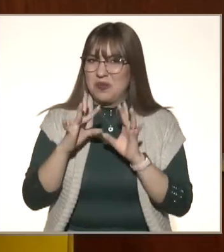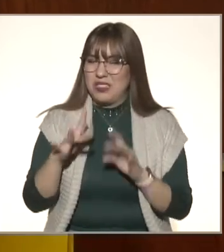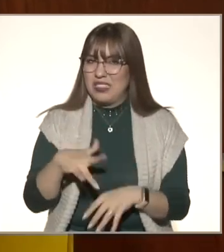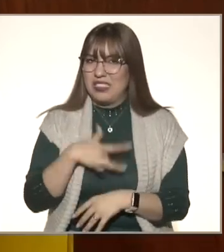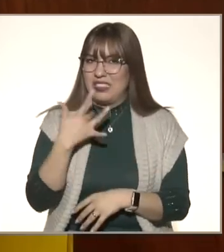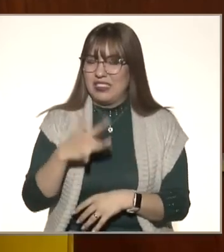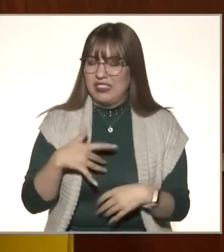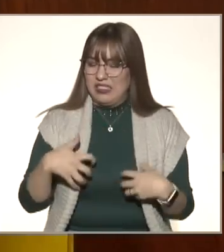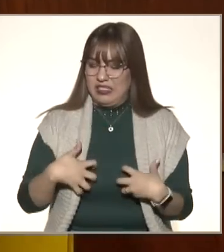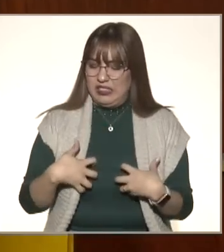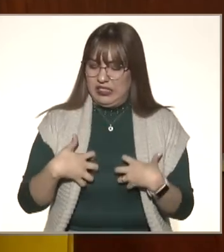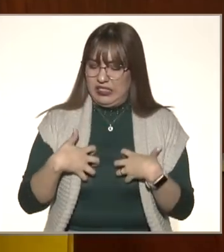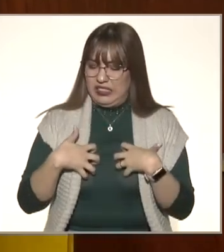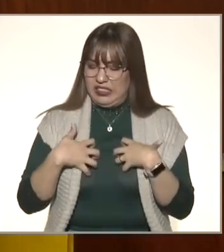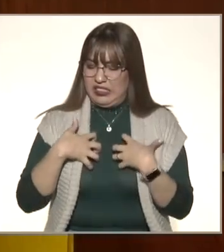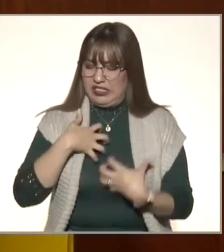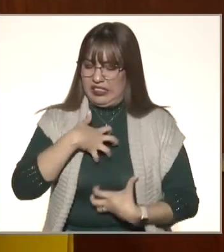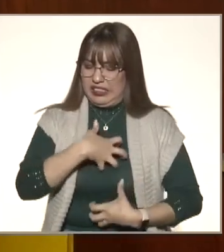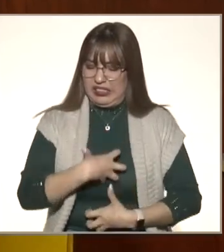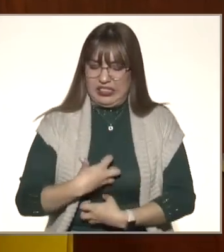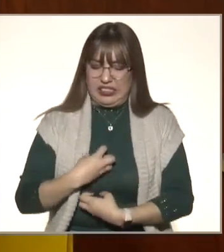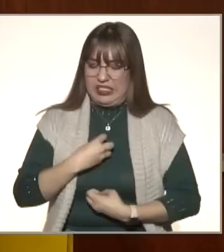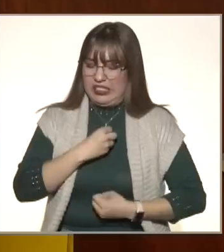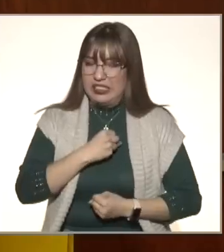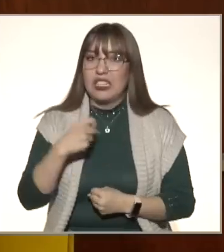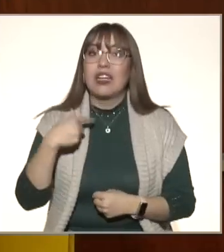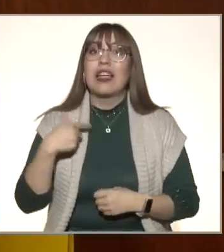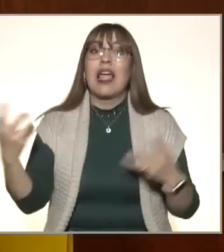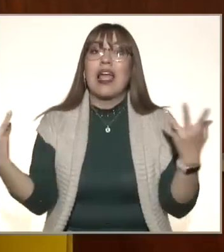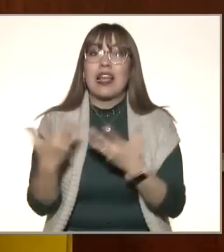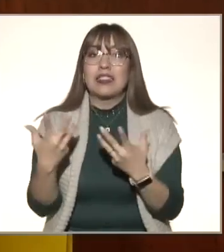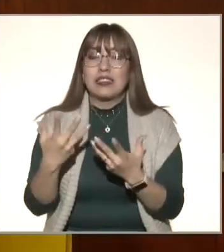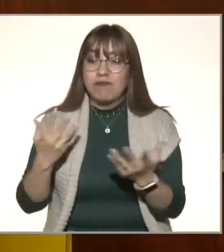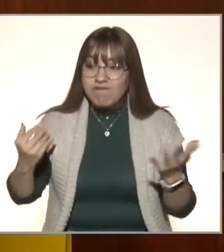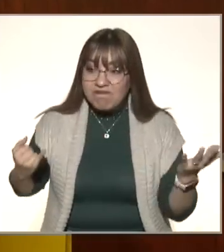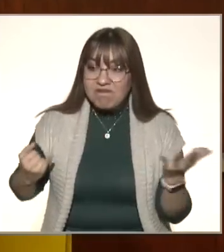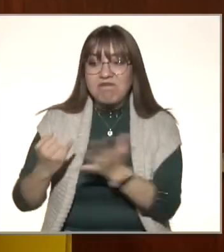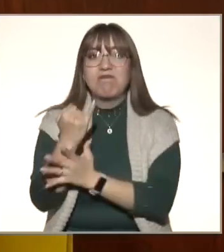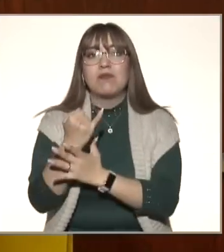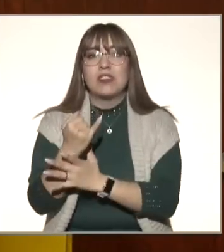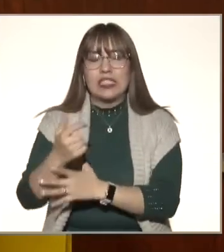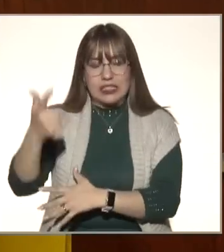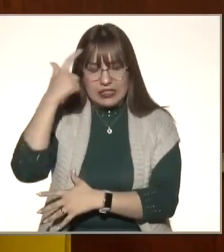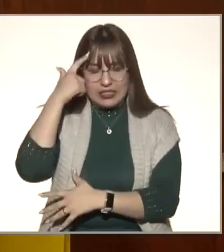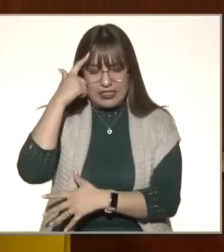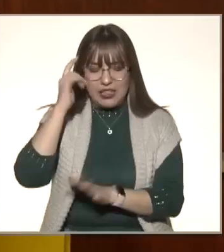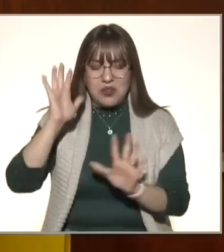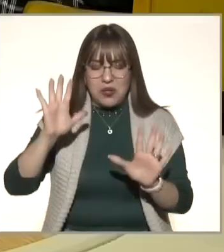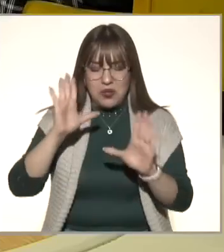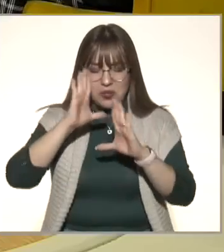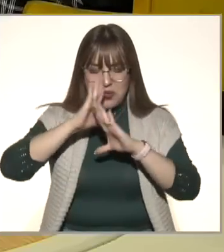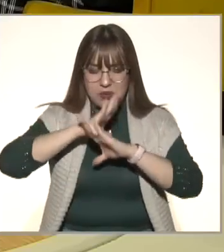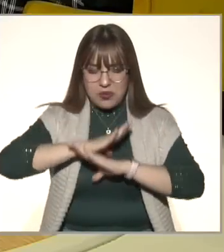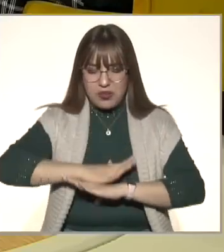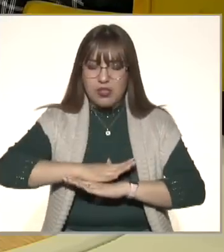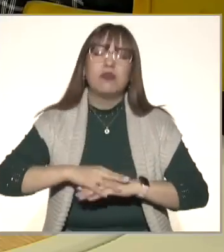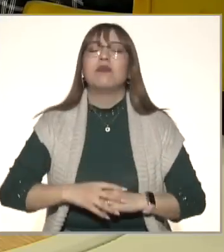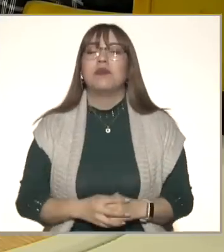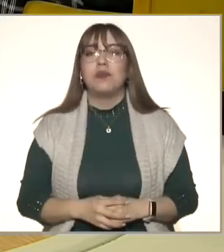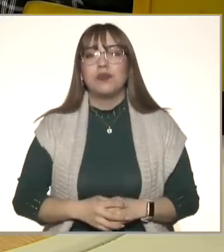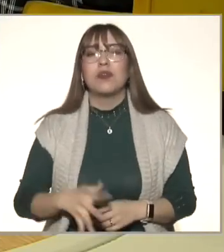coraje en la tripa, ¿cómo voy a reaccionar? Claro. ¿Qué es lo que voy a hacer? ¿Cómo voy a hacer que mi razón entre a escena? Hablamos de